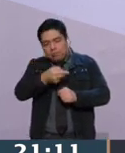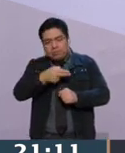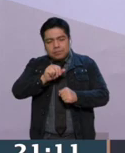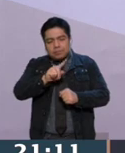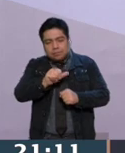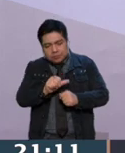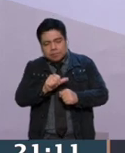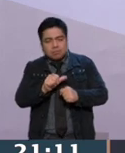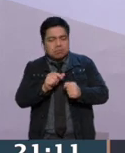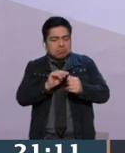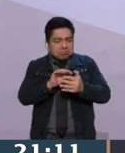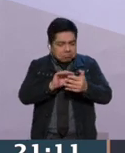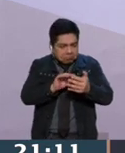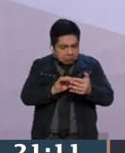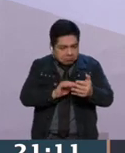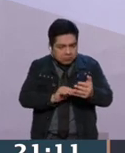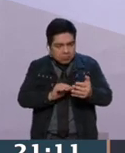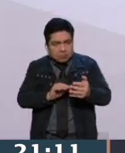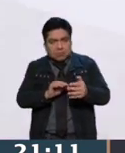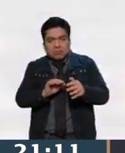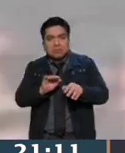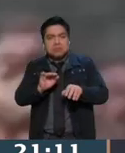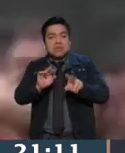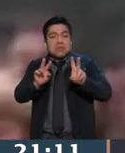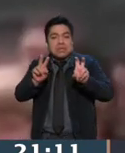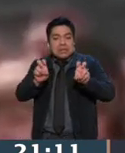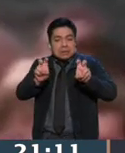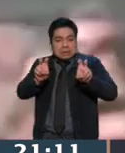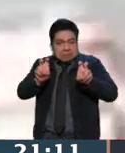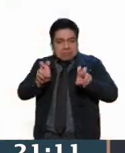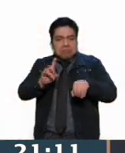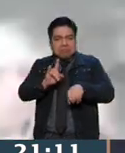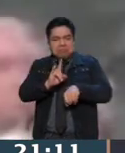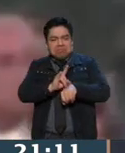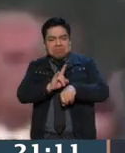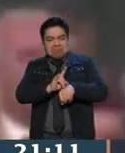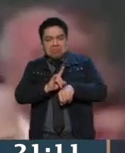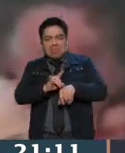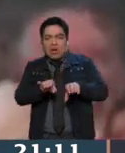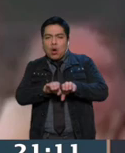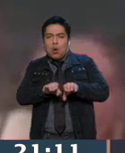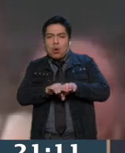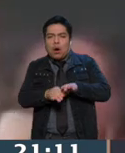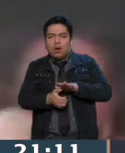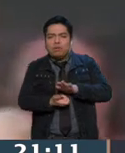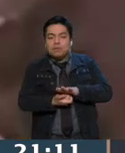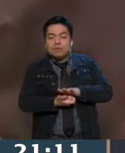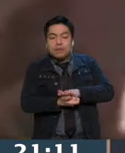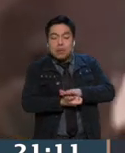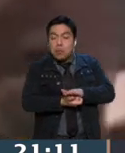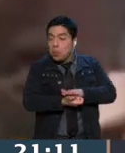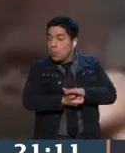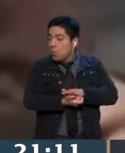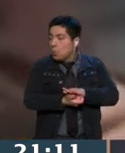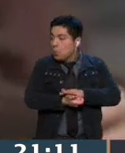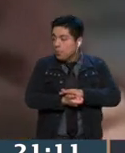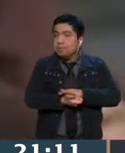trata de un presunto intento de soborno del cártel de los Beltrán Leiva